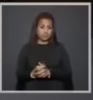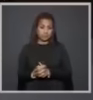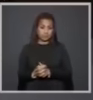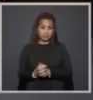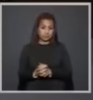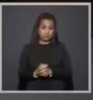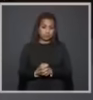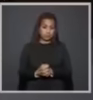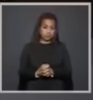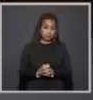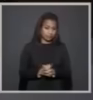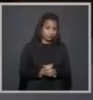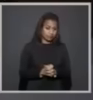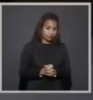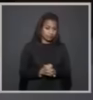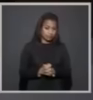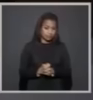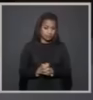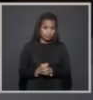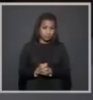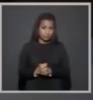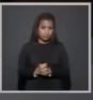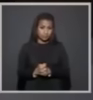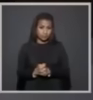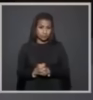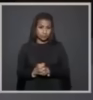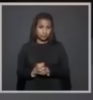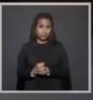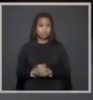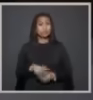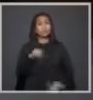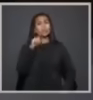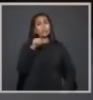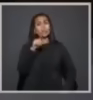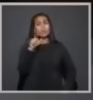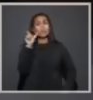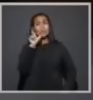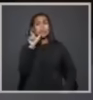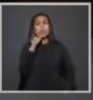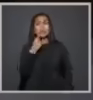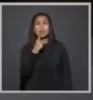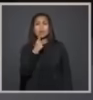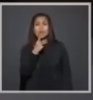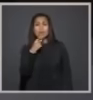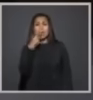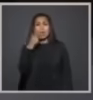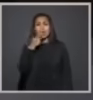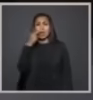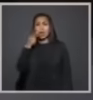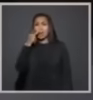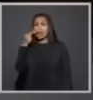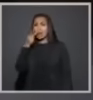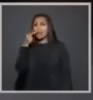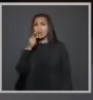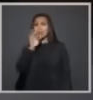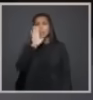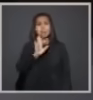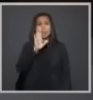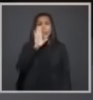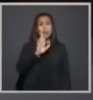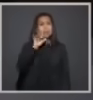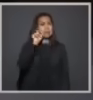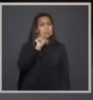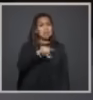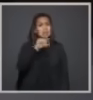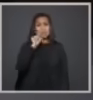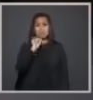Andrés Manuel, el discurso que has usado en los últimos años ha sido prácticamente muy parecido. Me imagino que tú